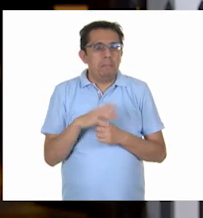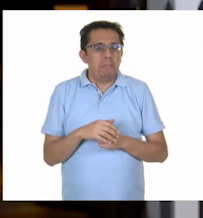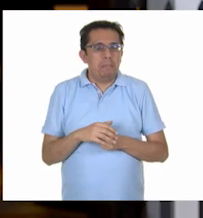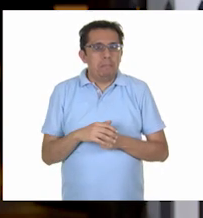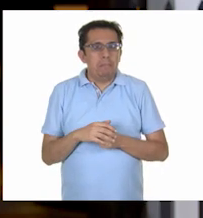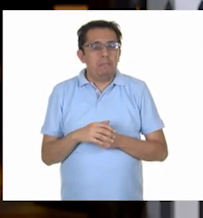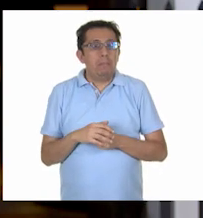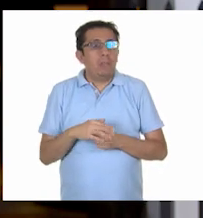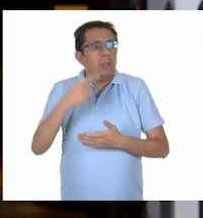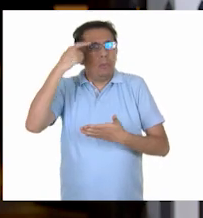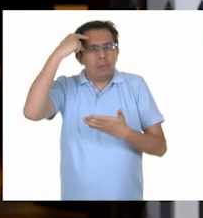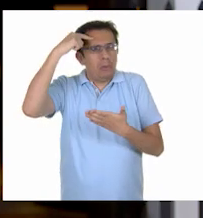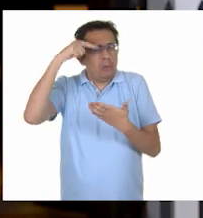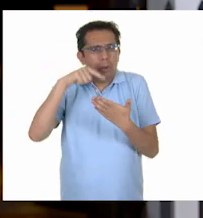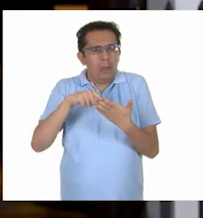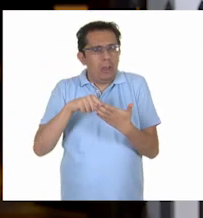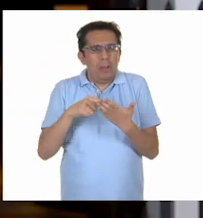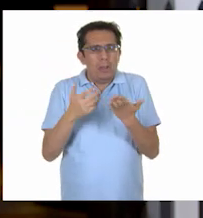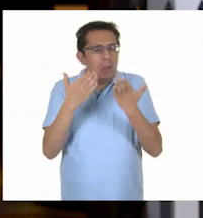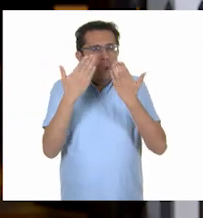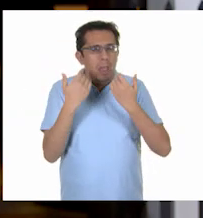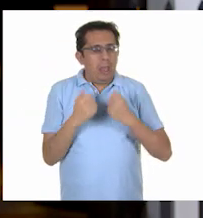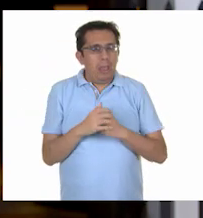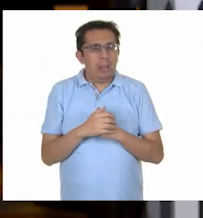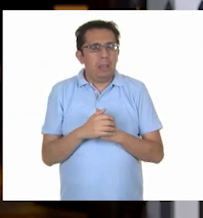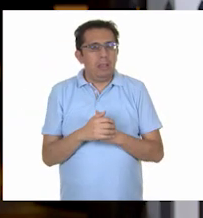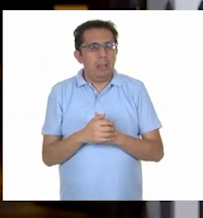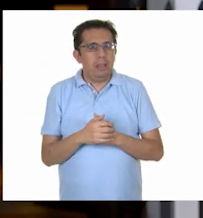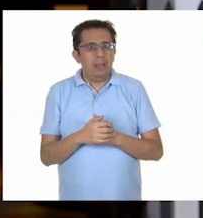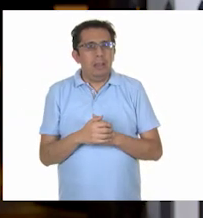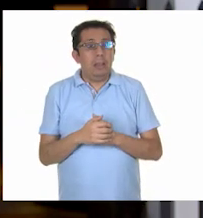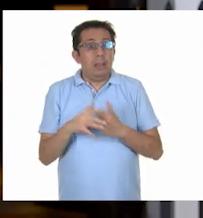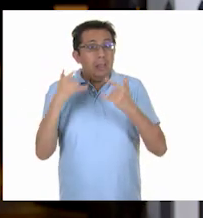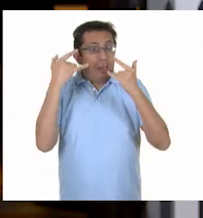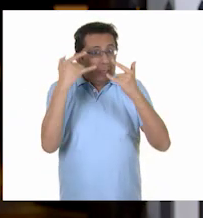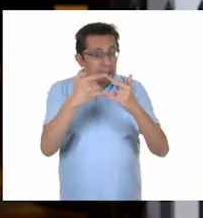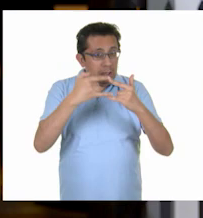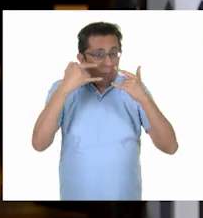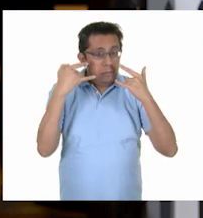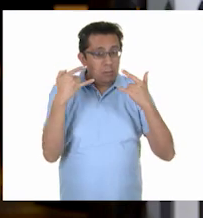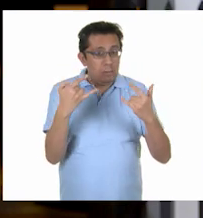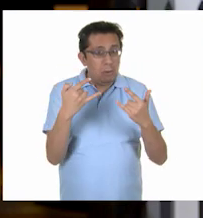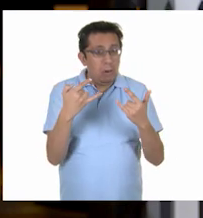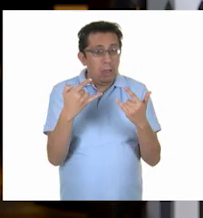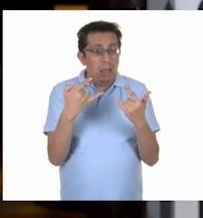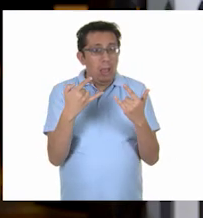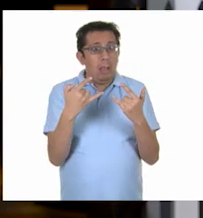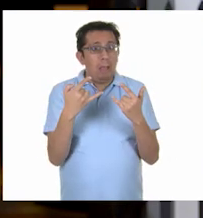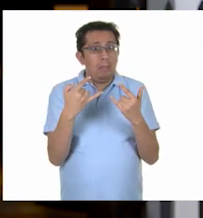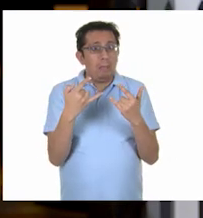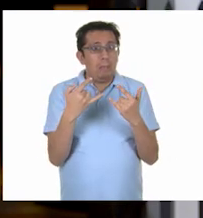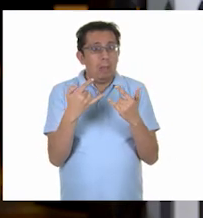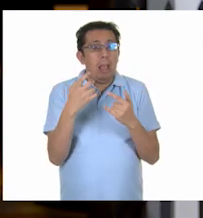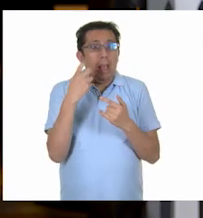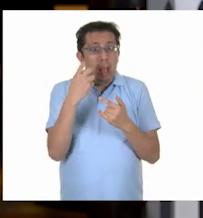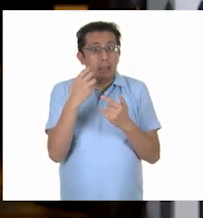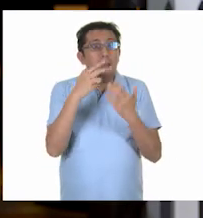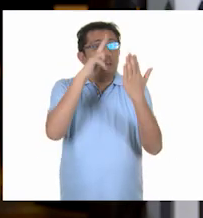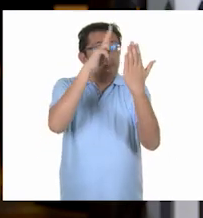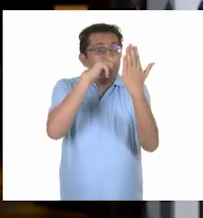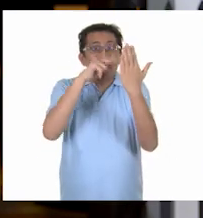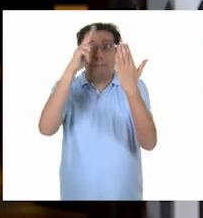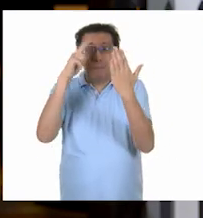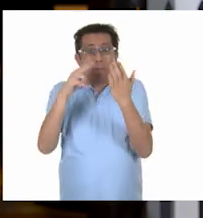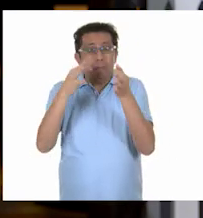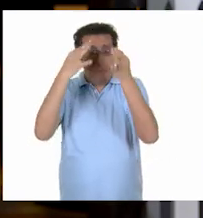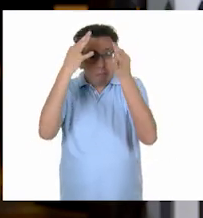Yo creo que no hay una historia tan bien hecha como la historia del pueblo tlaxcalteca que está en el